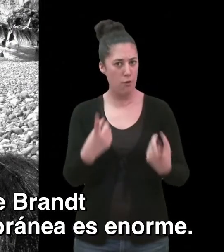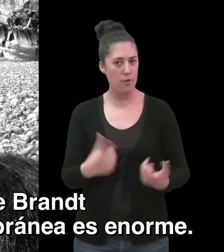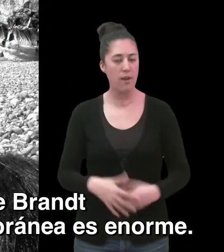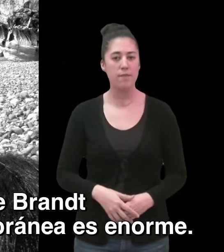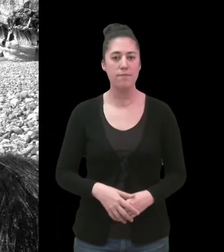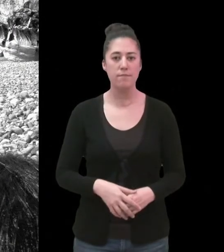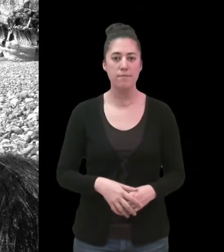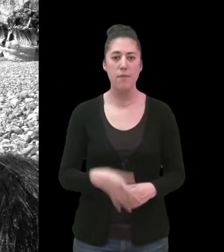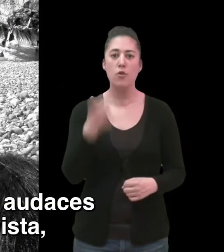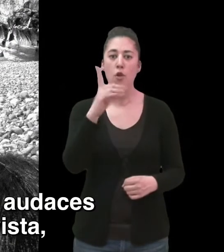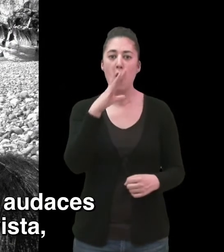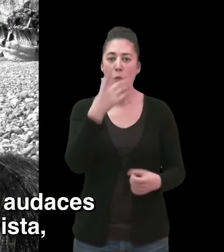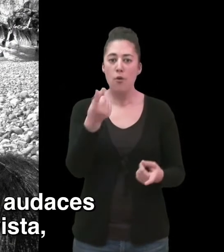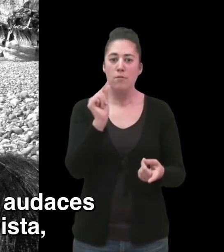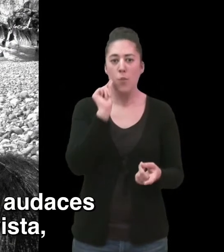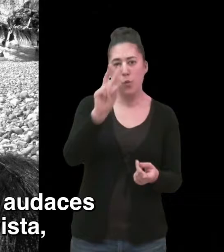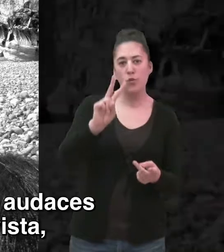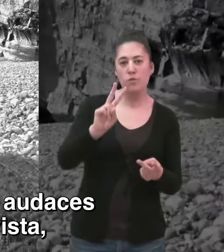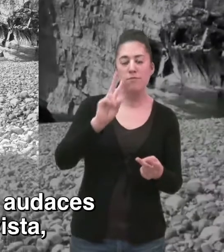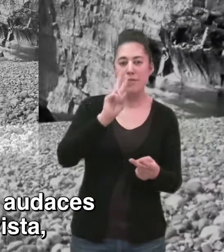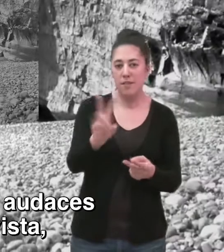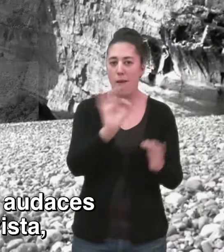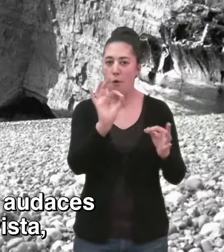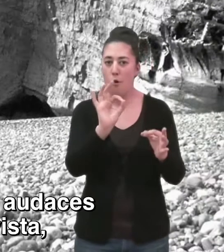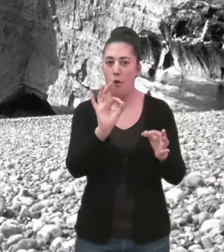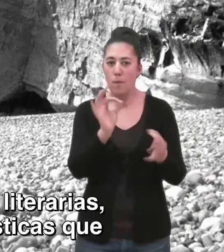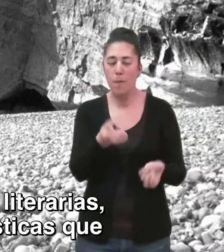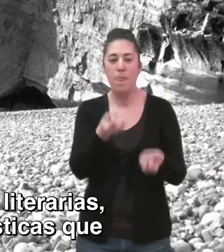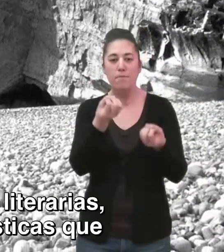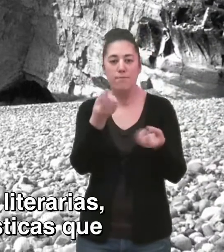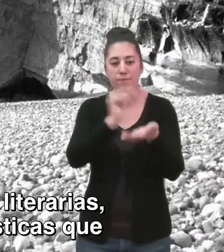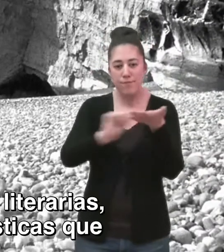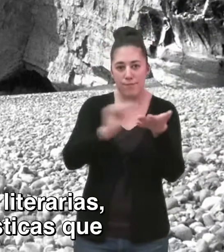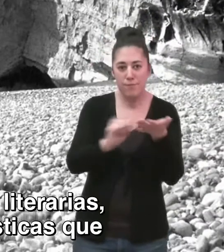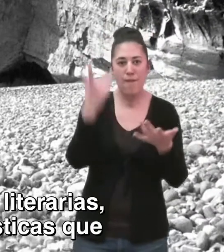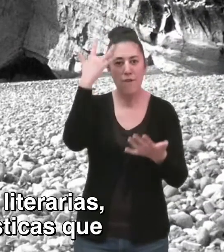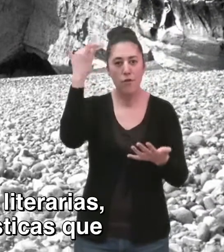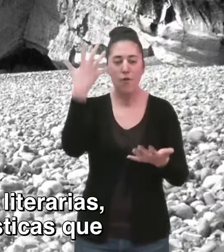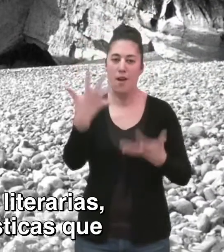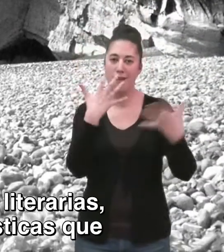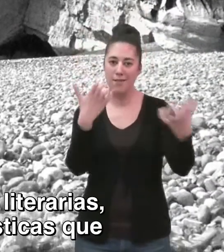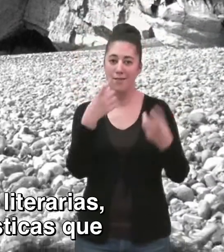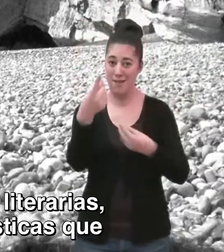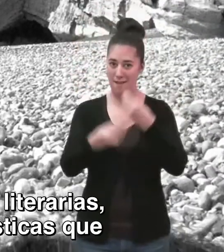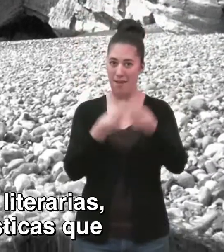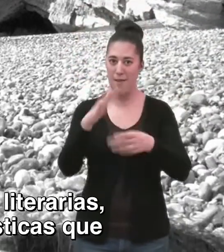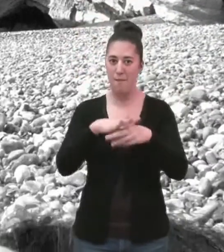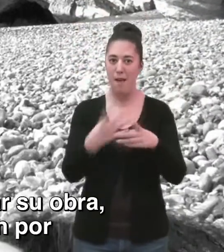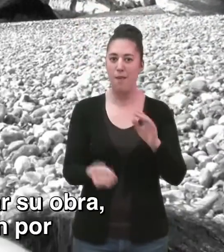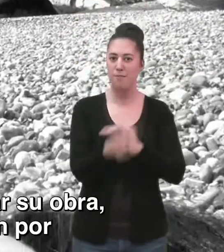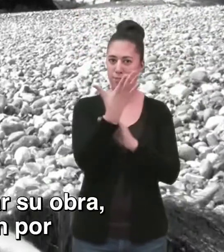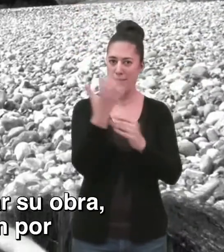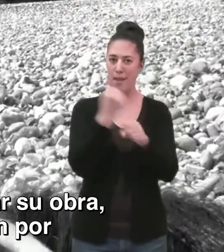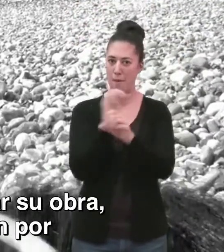contemporánea es enorme, no solo por sus audaces puntos de vista o por las fuentes literarias, filosóficas y artísticas